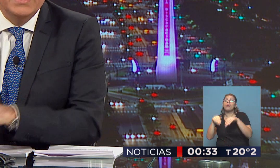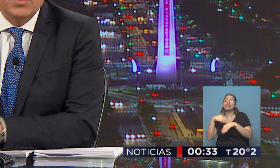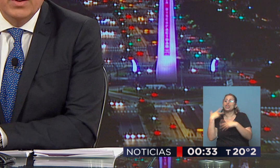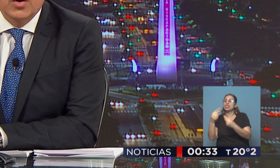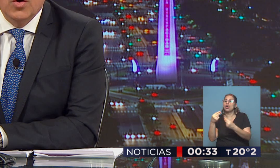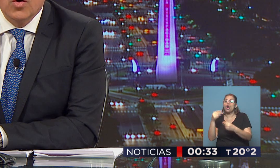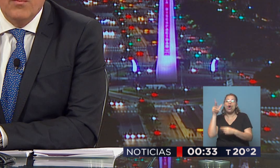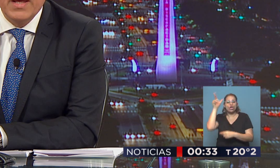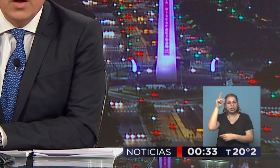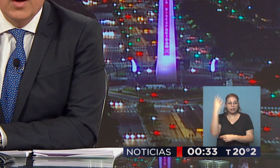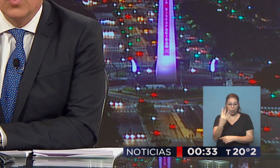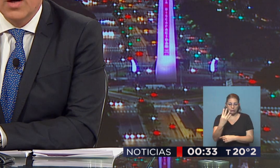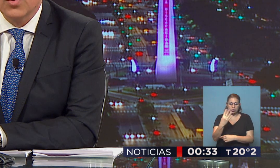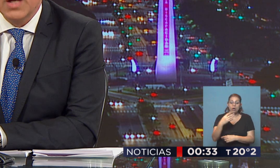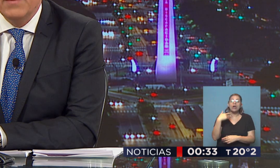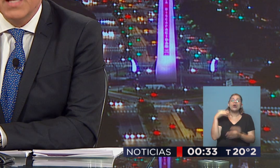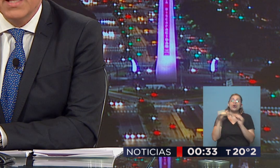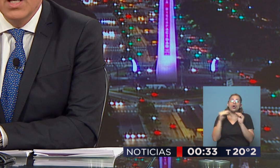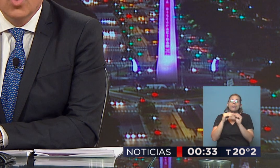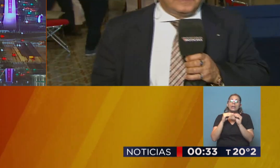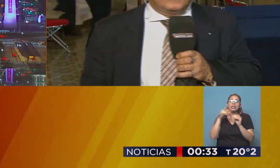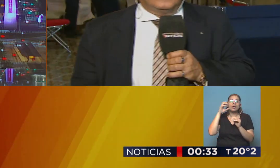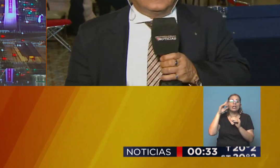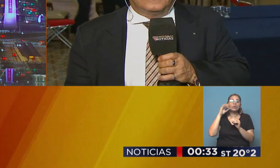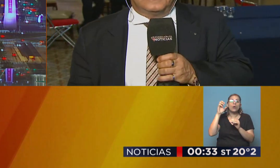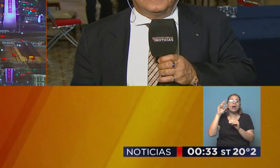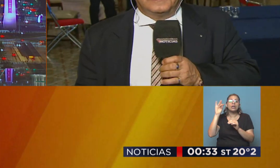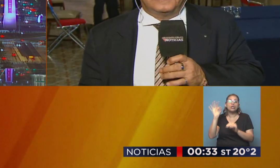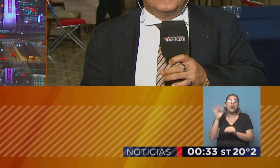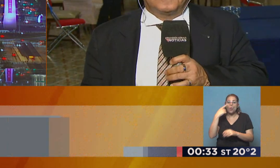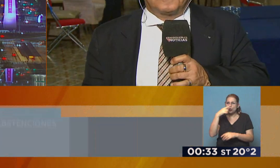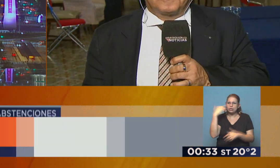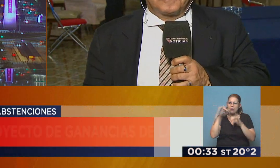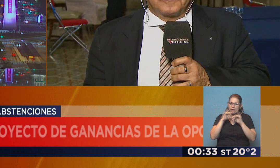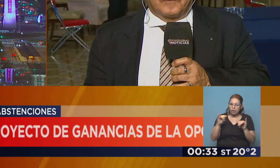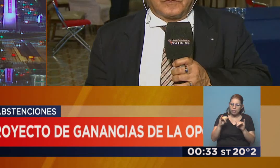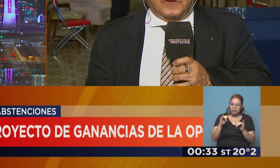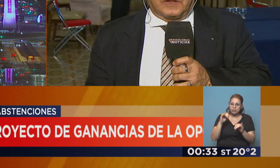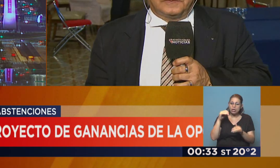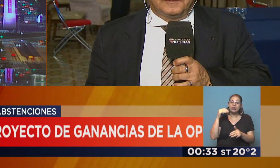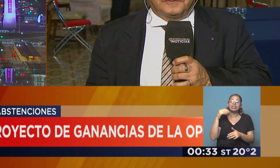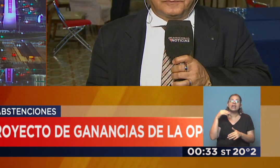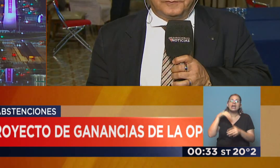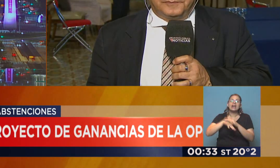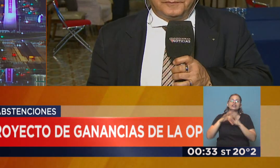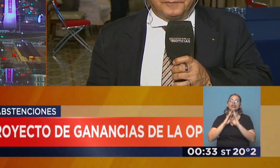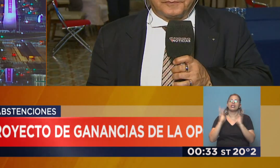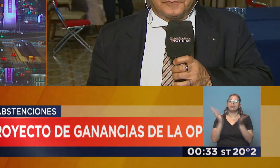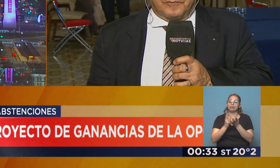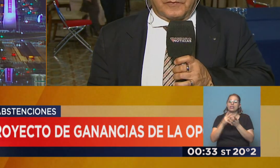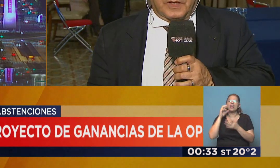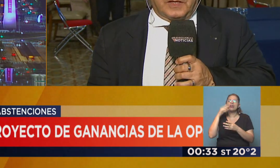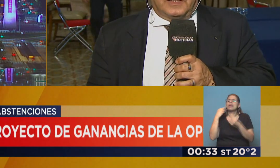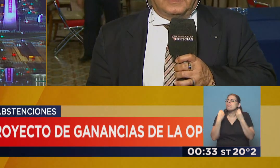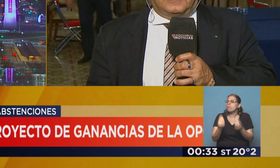Allí está nuestro compañero Eduardo Salimzad con la última información desde Diputados. Eduardo, ¿qué